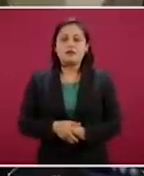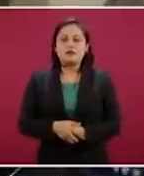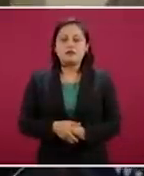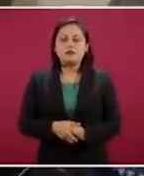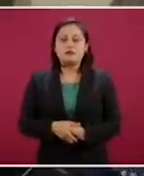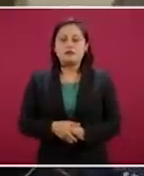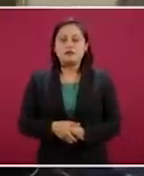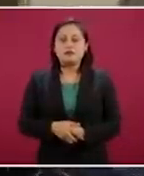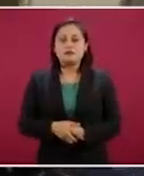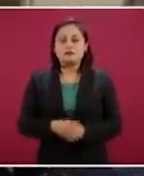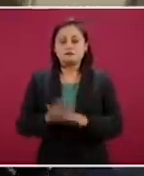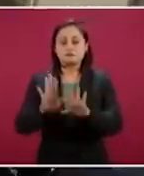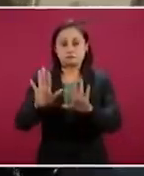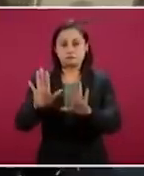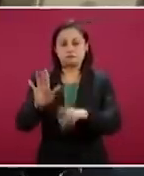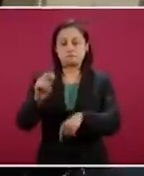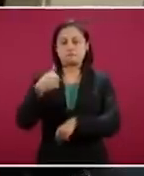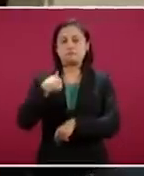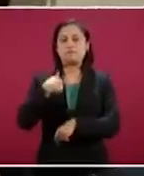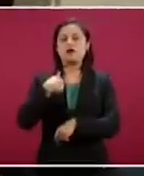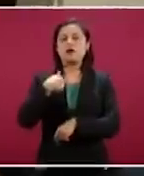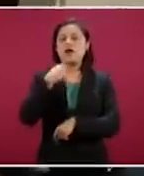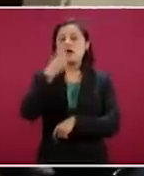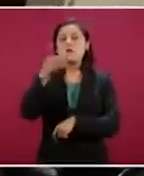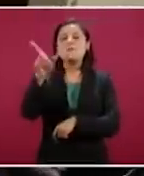Y mañana